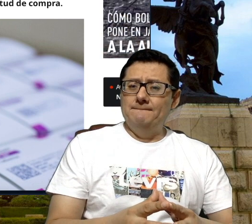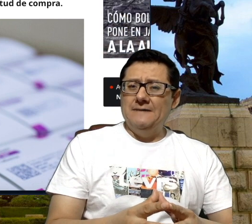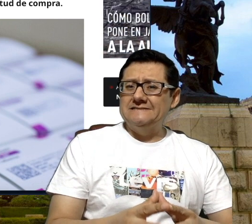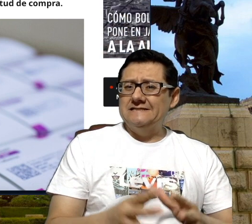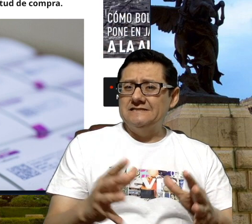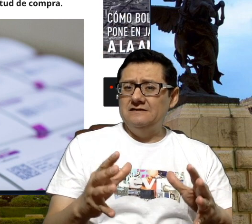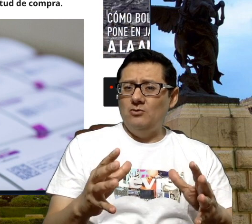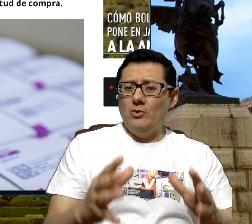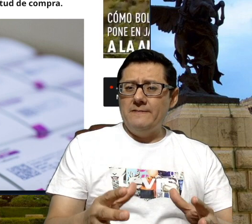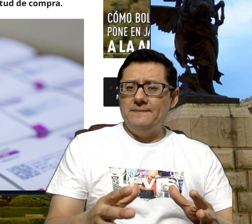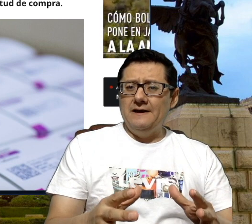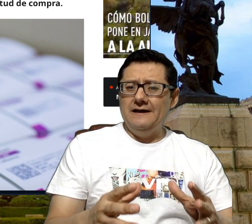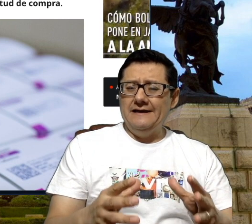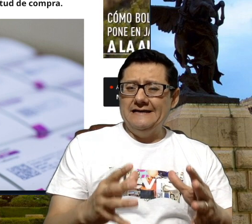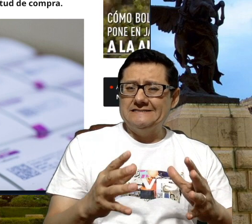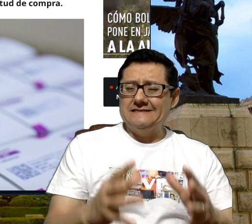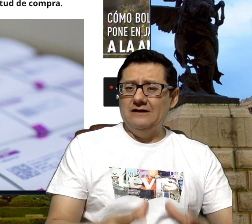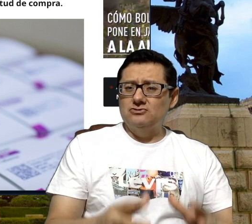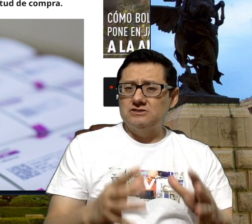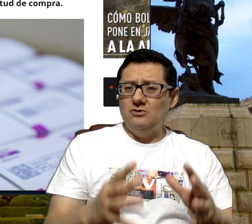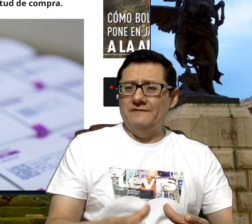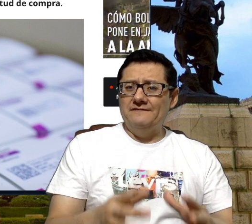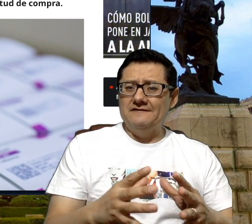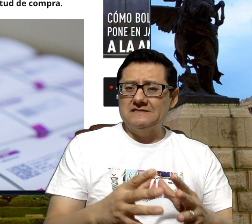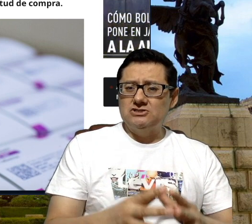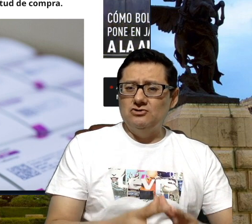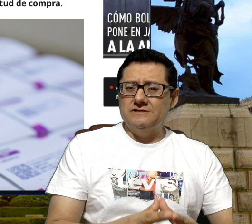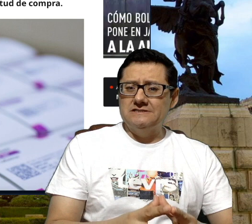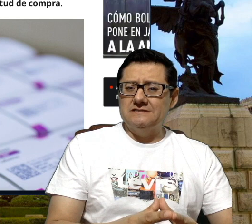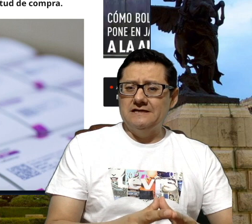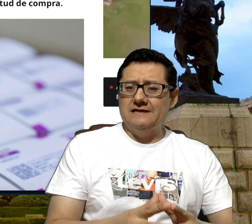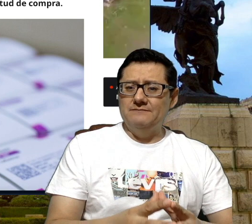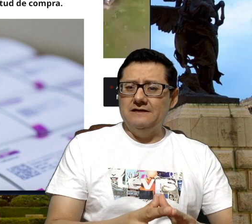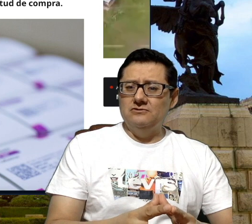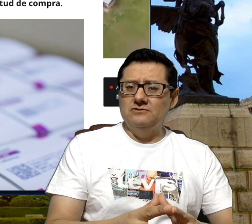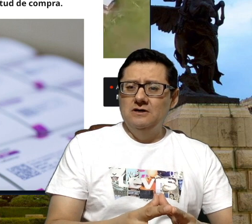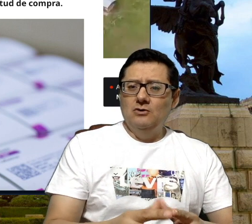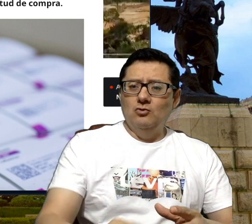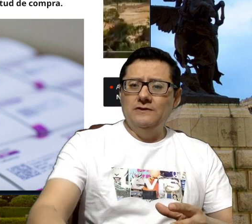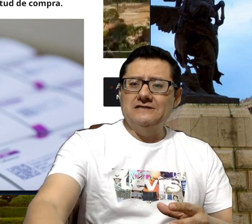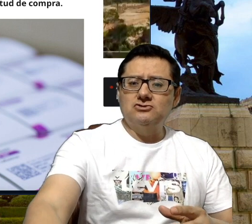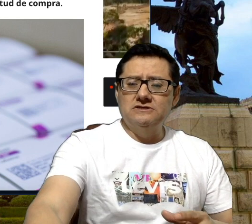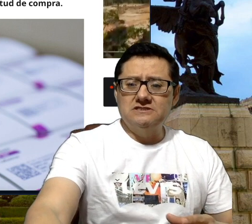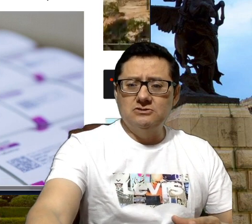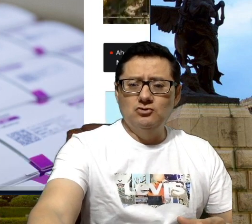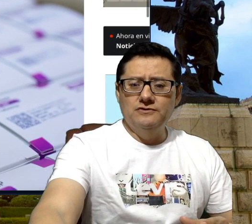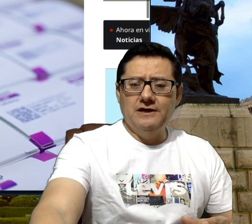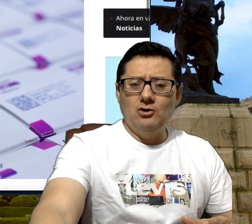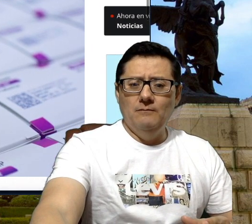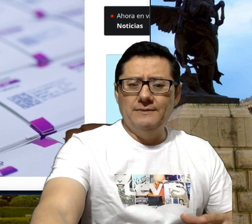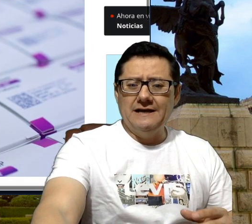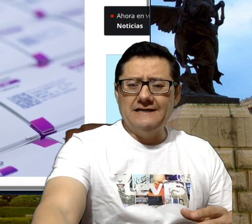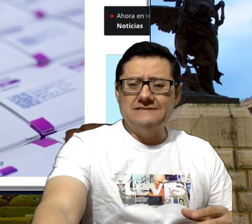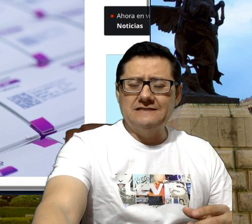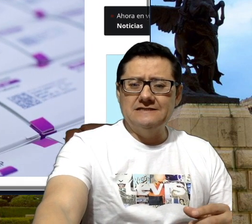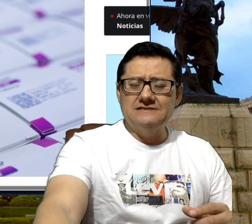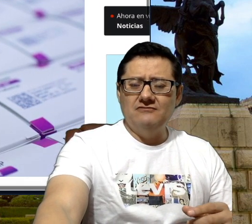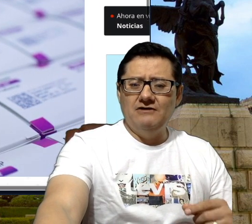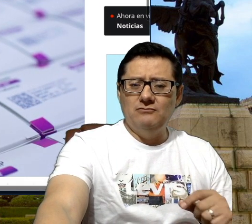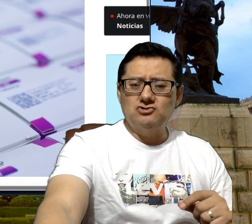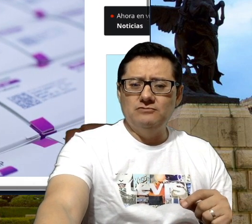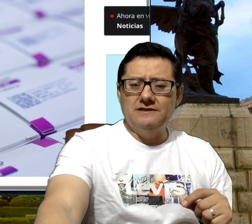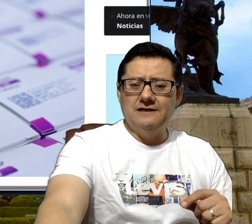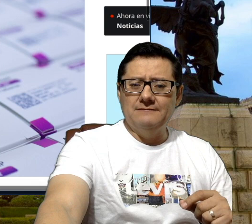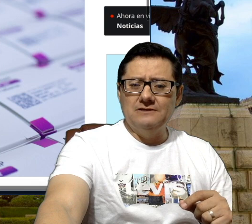ya más de 50 estados, 50 naciones que enviaron una solicitud de compra. Este es